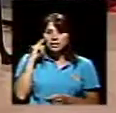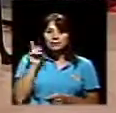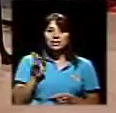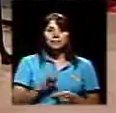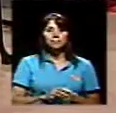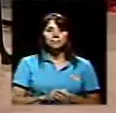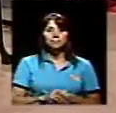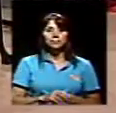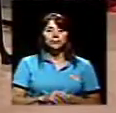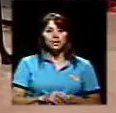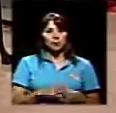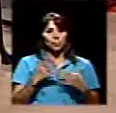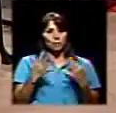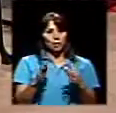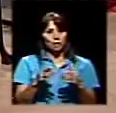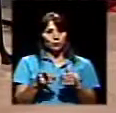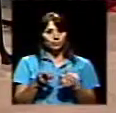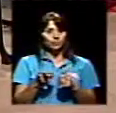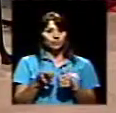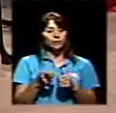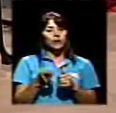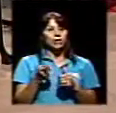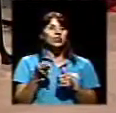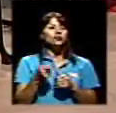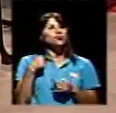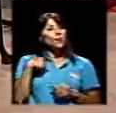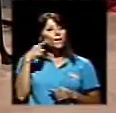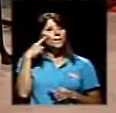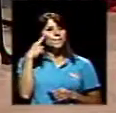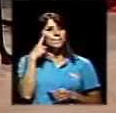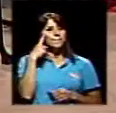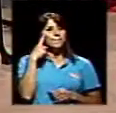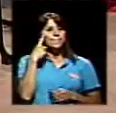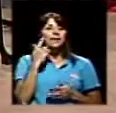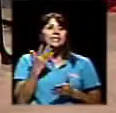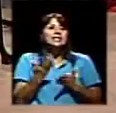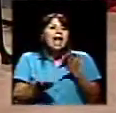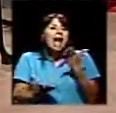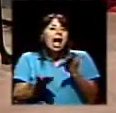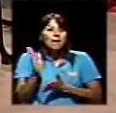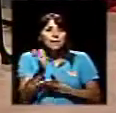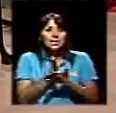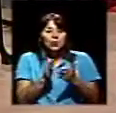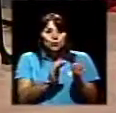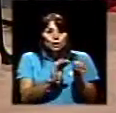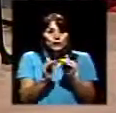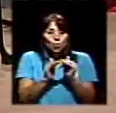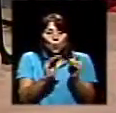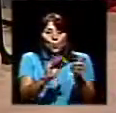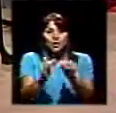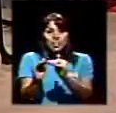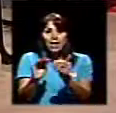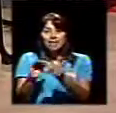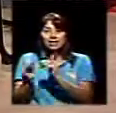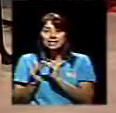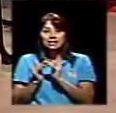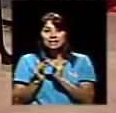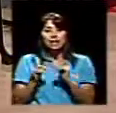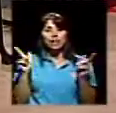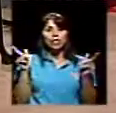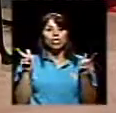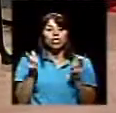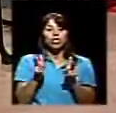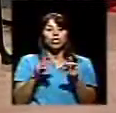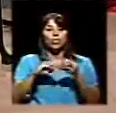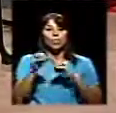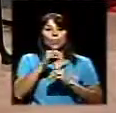haría una acotación en el sentido que posiblemente en determinadas comunidades posiblemente el voto va a bajar porque había gente que